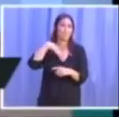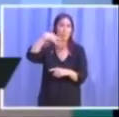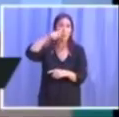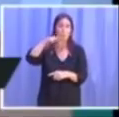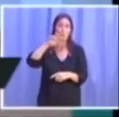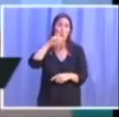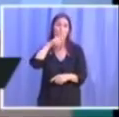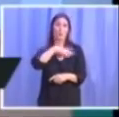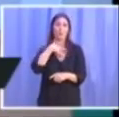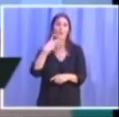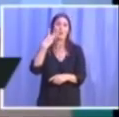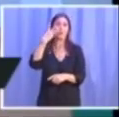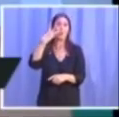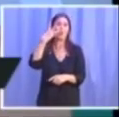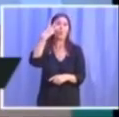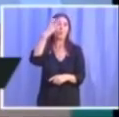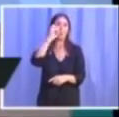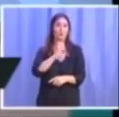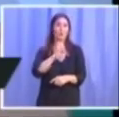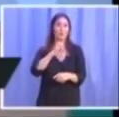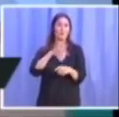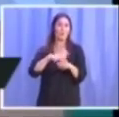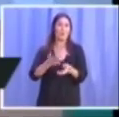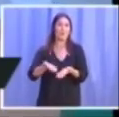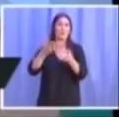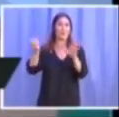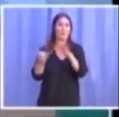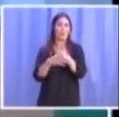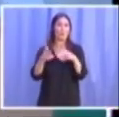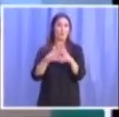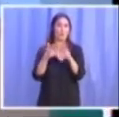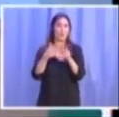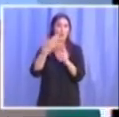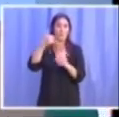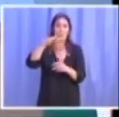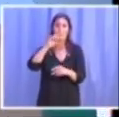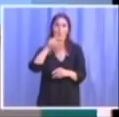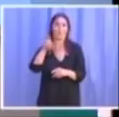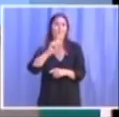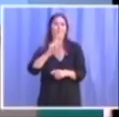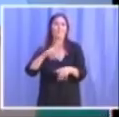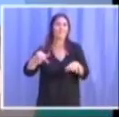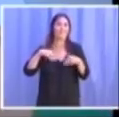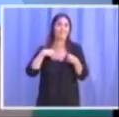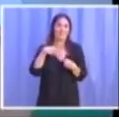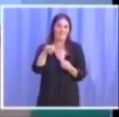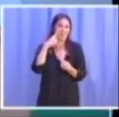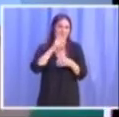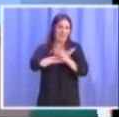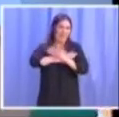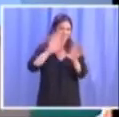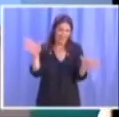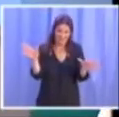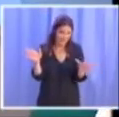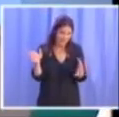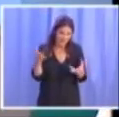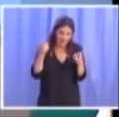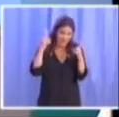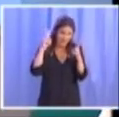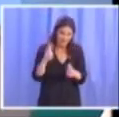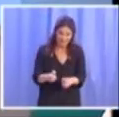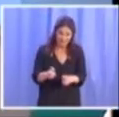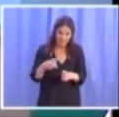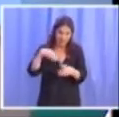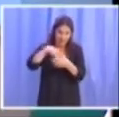del 2% para fondos sociales y Montoro forzó a Carmena, con la cual aquí no veo a nadie que tenga nada que ver en absoluto con